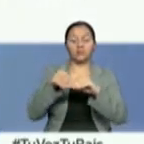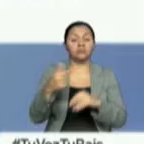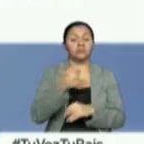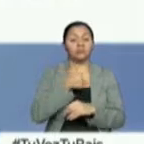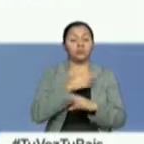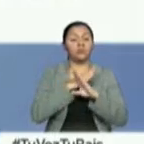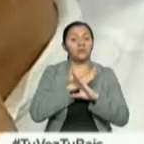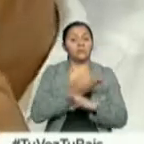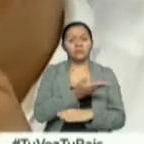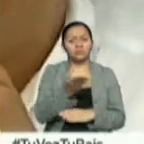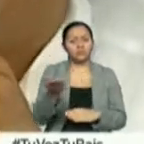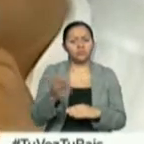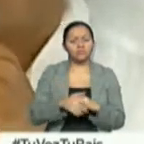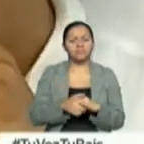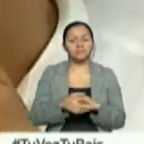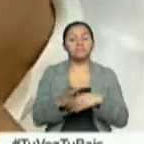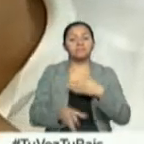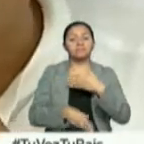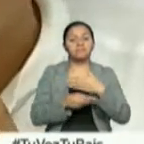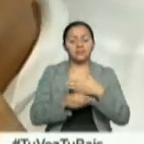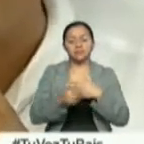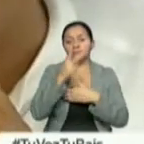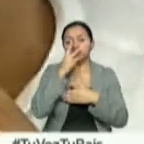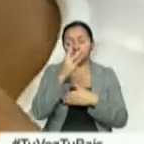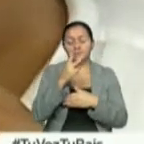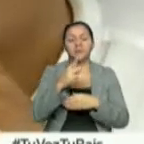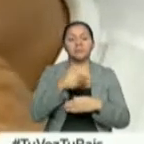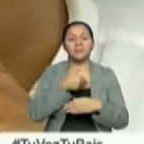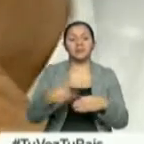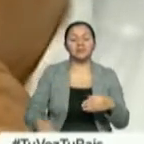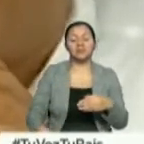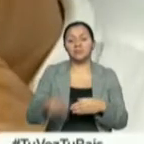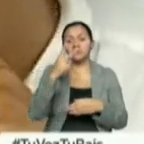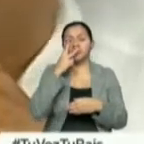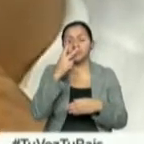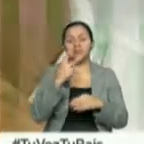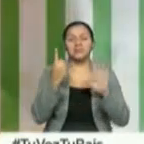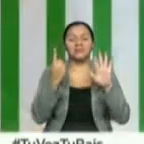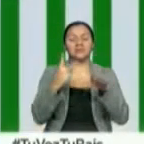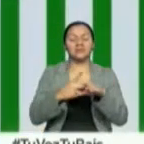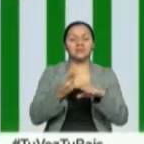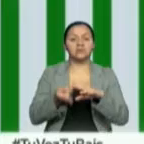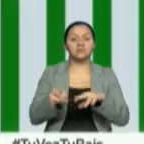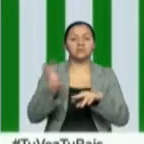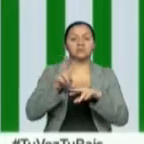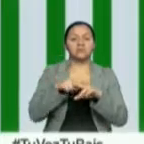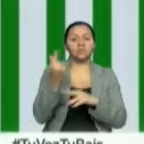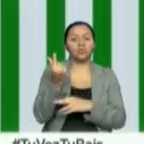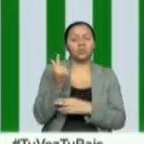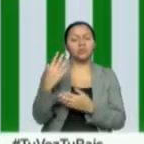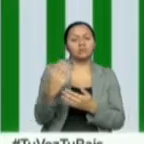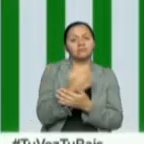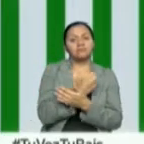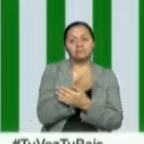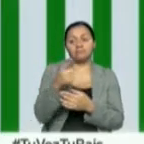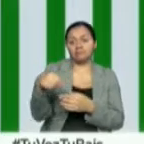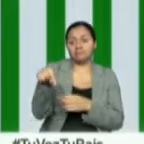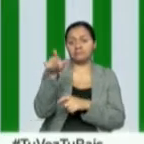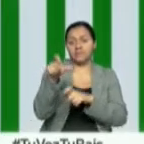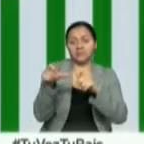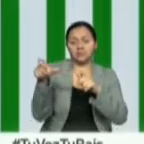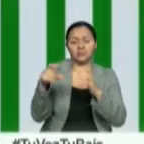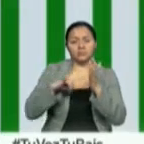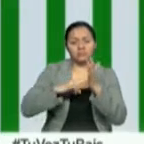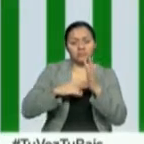defendemos a ustedes además el jefe de estado destacó la sexta aplicación de las utilidades del sector inmobiliario y de la construcción